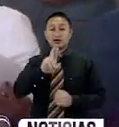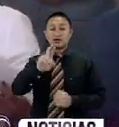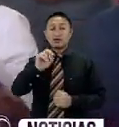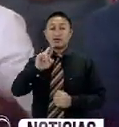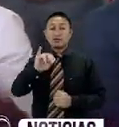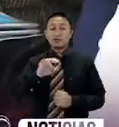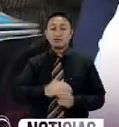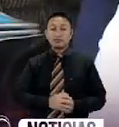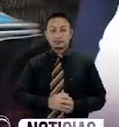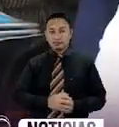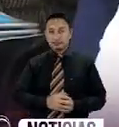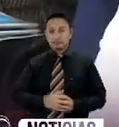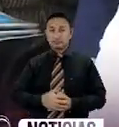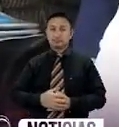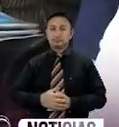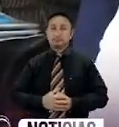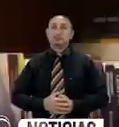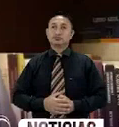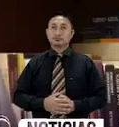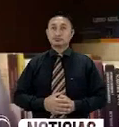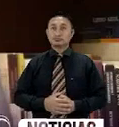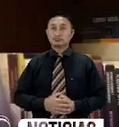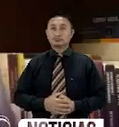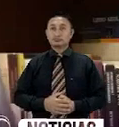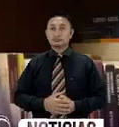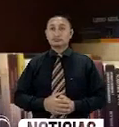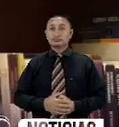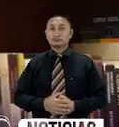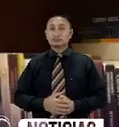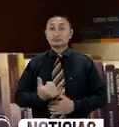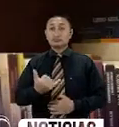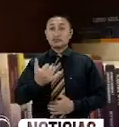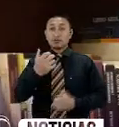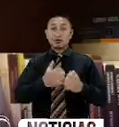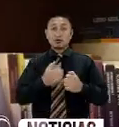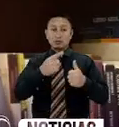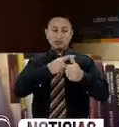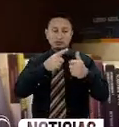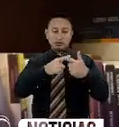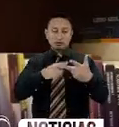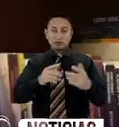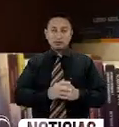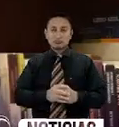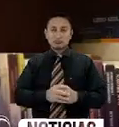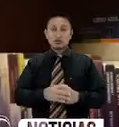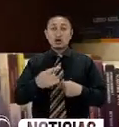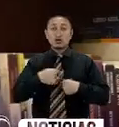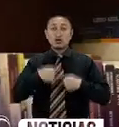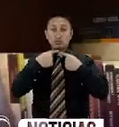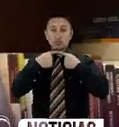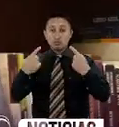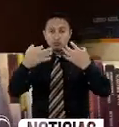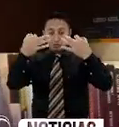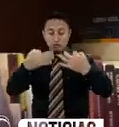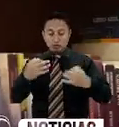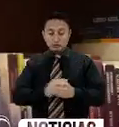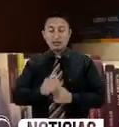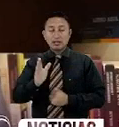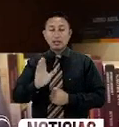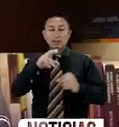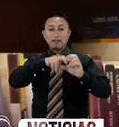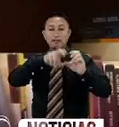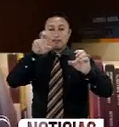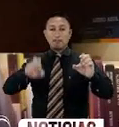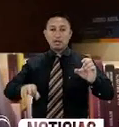la justicia ron aliaga ante todo esto que ha sucedido hago formal anuncio de que do al